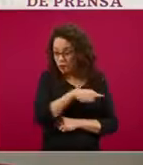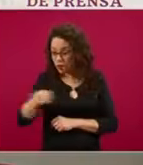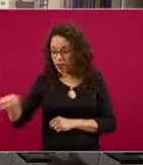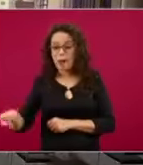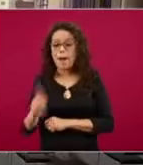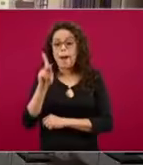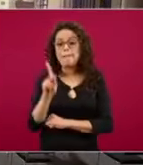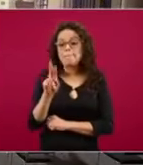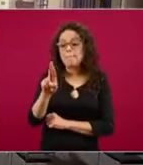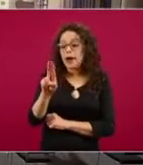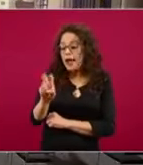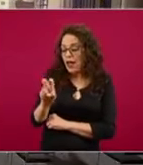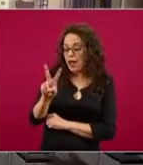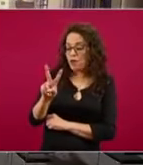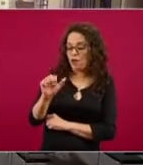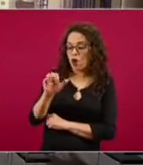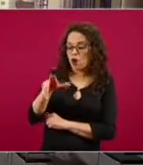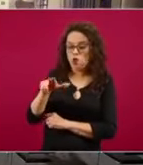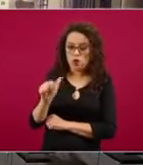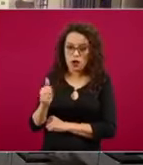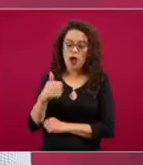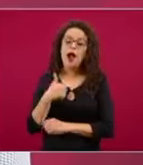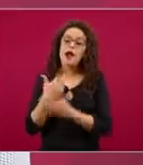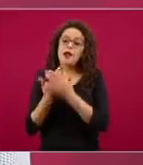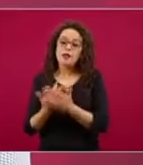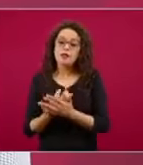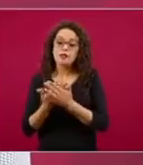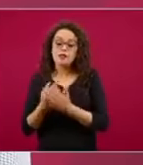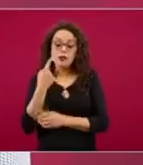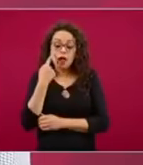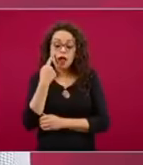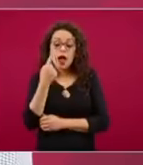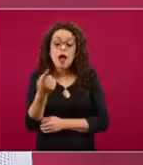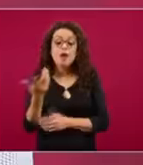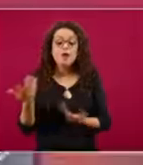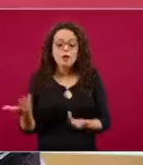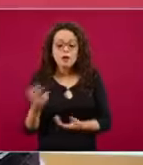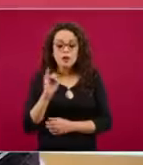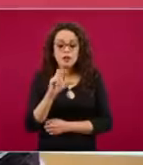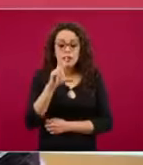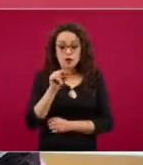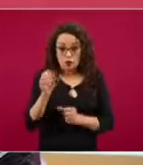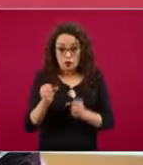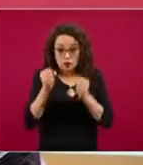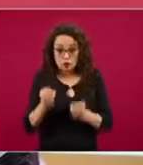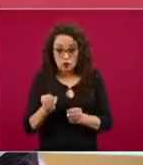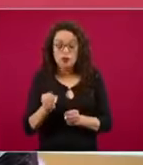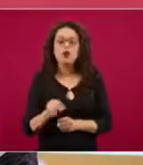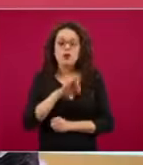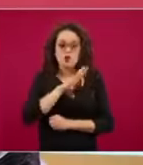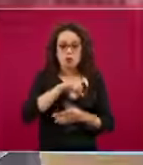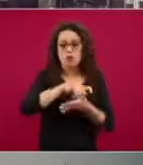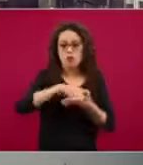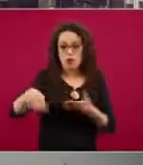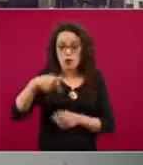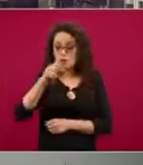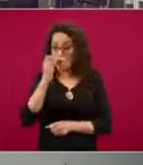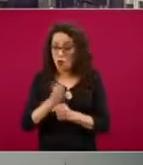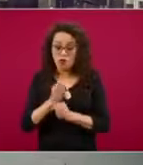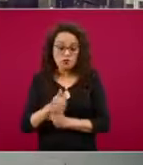una expectativa de que podamos acceder a ellas y adquirirlas, pero todavía ninguna en su momento está